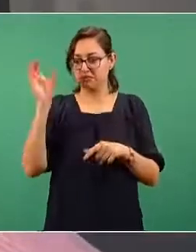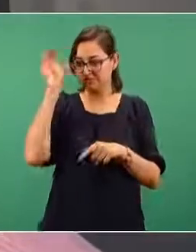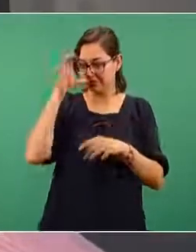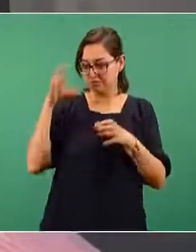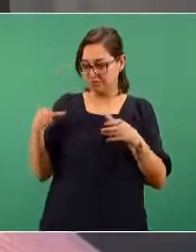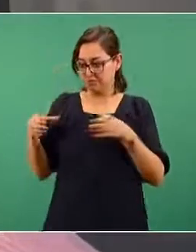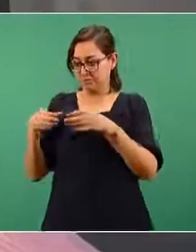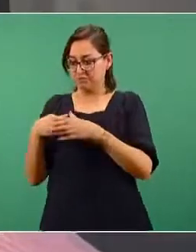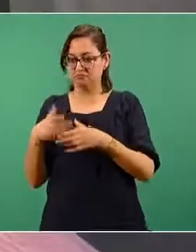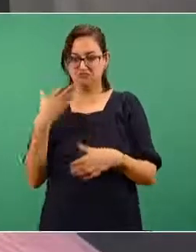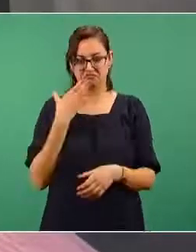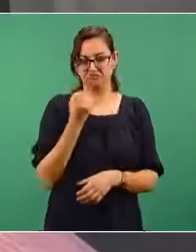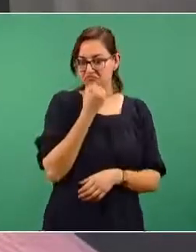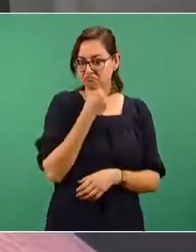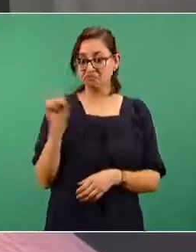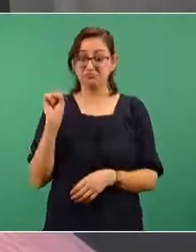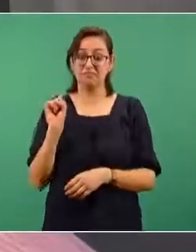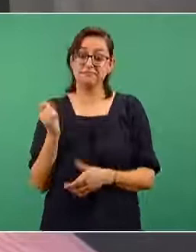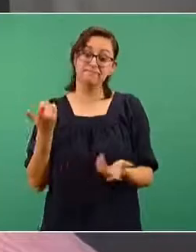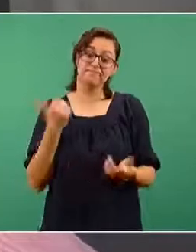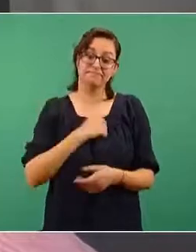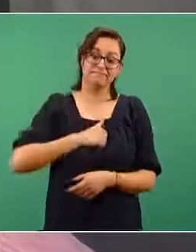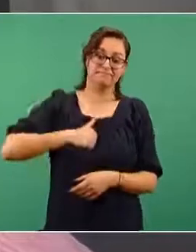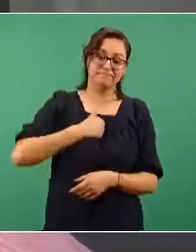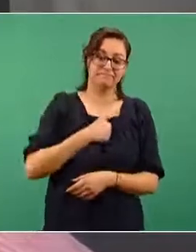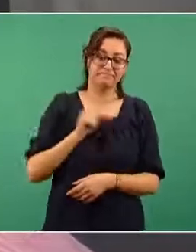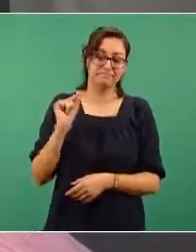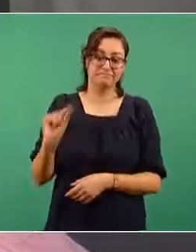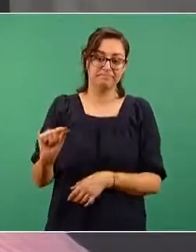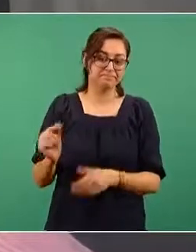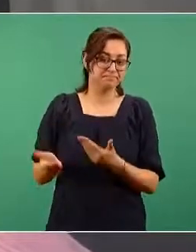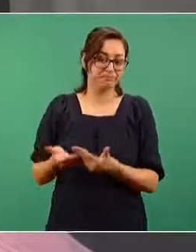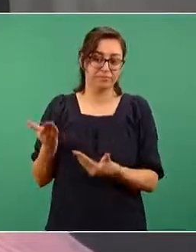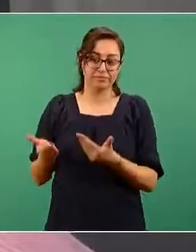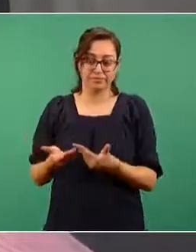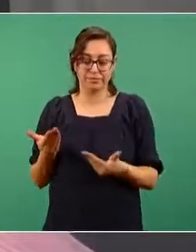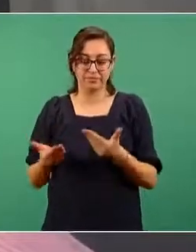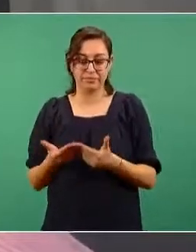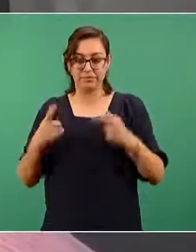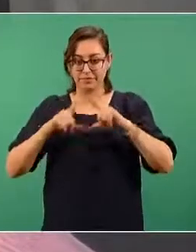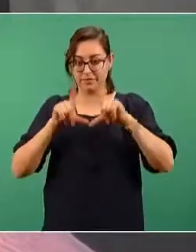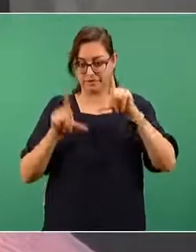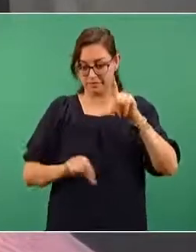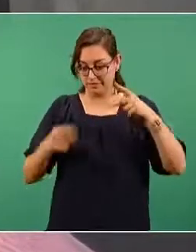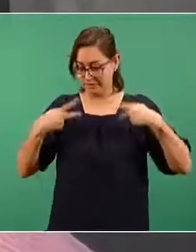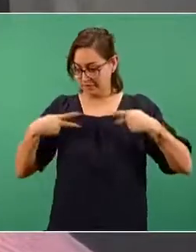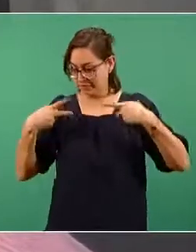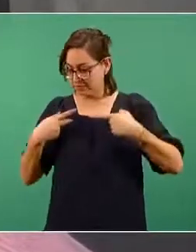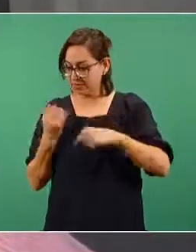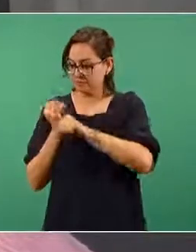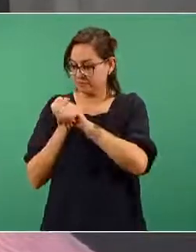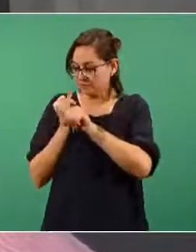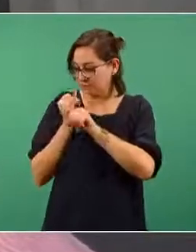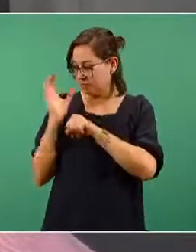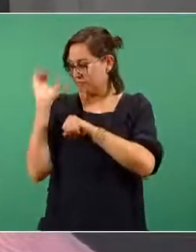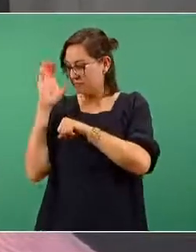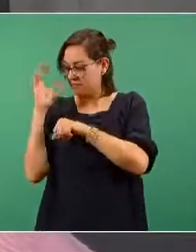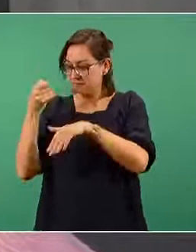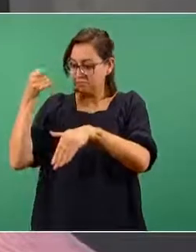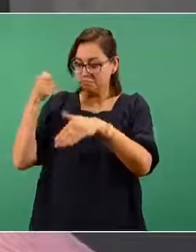desafortunadamente pequeña. En México la cantidad de personas investigadoras comparadas con el tamaño poblacional